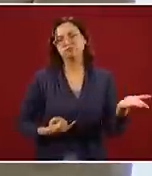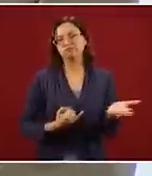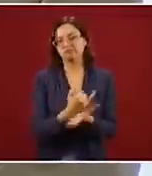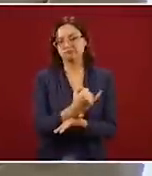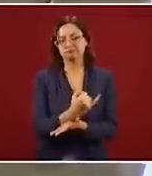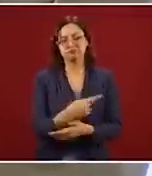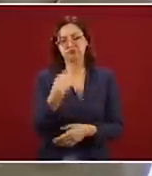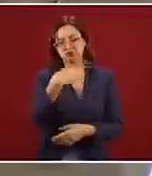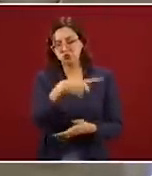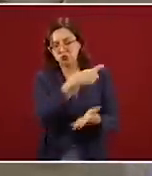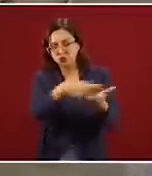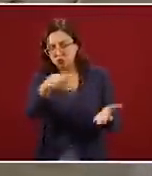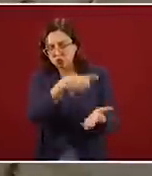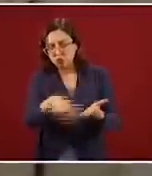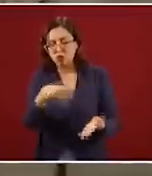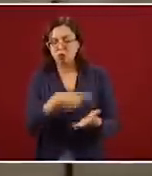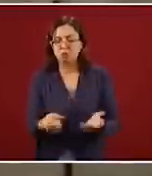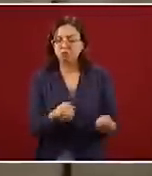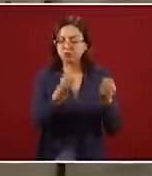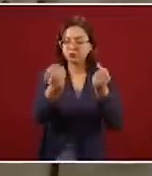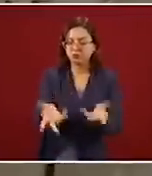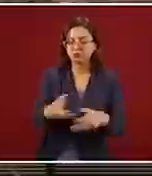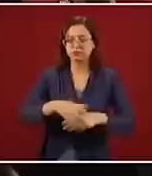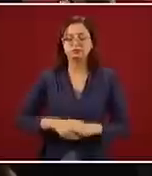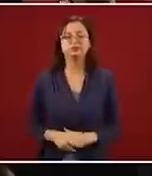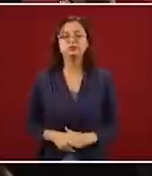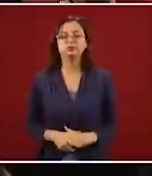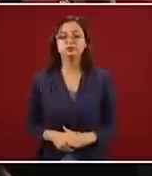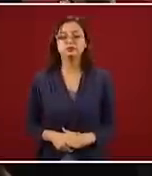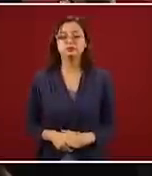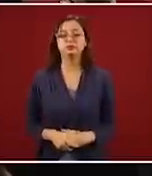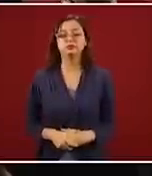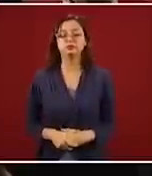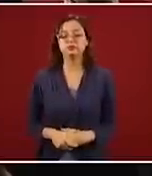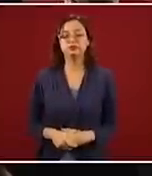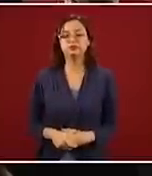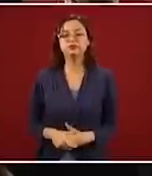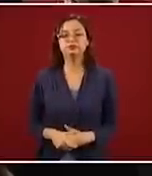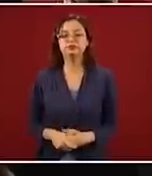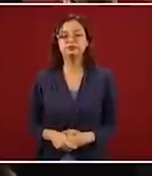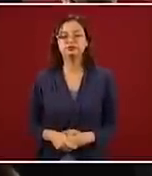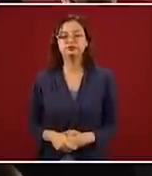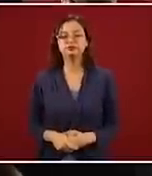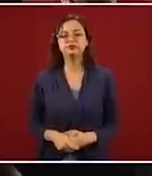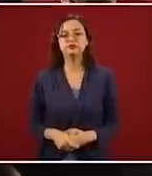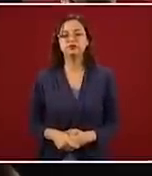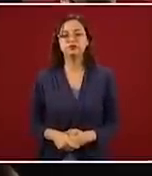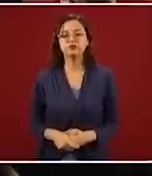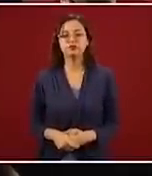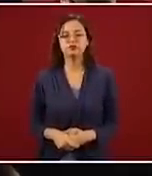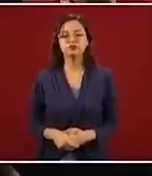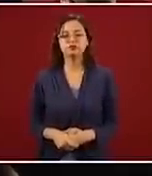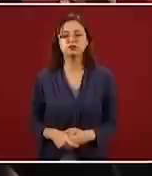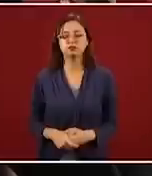sus mecanismos de compra y abastecimiento. Y por último, tenemos lo que ya señaló el presidente en